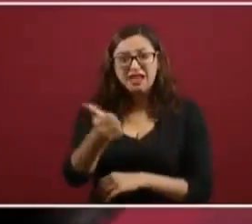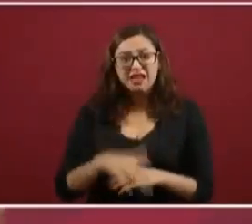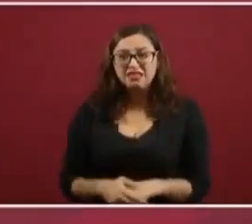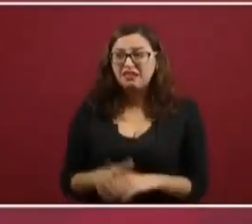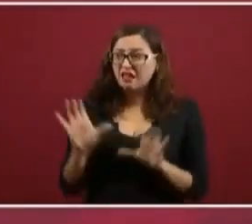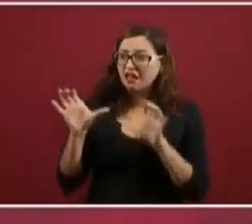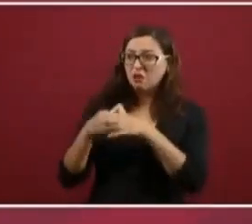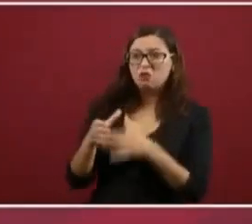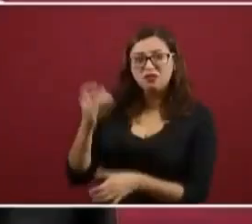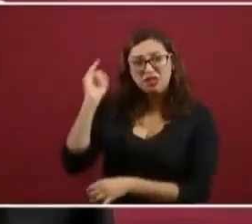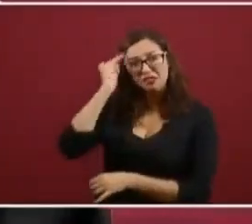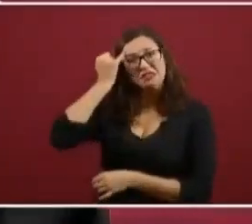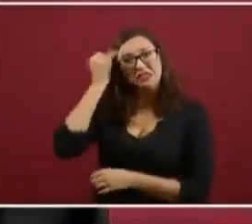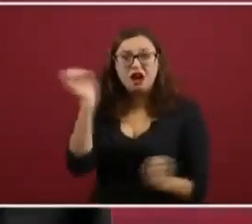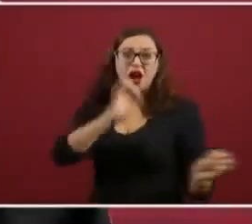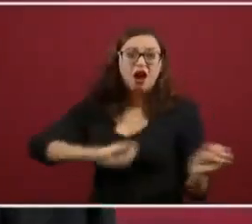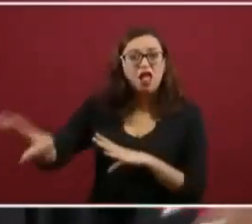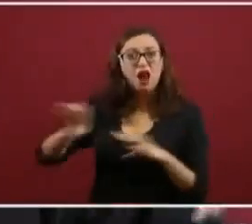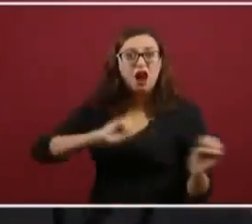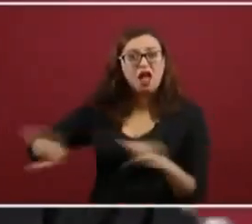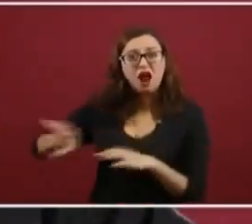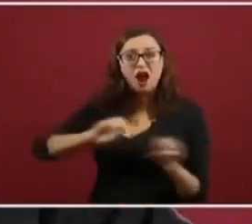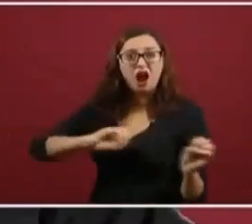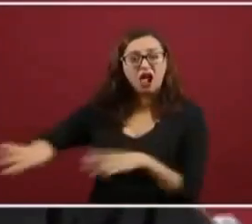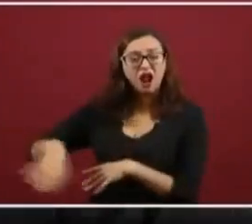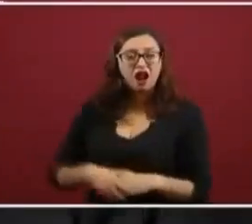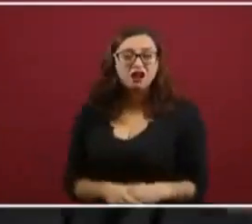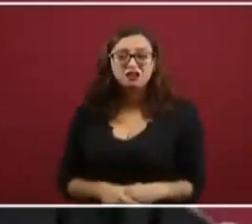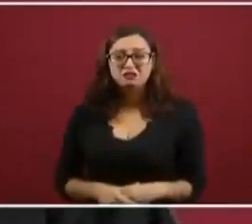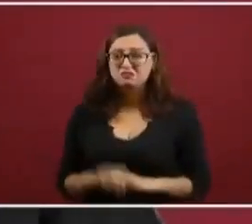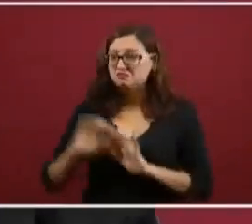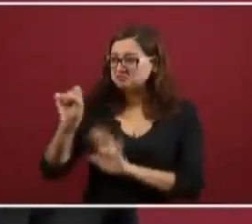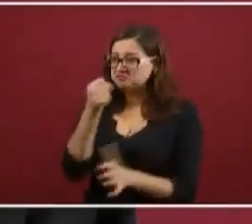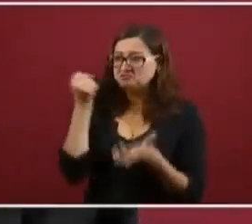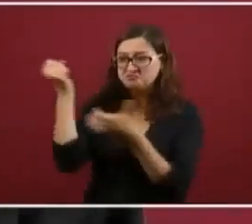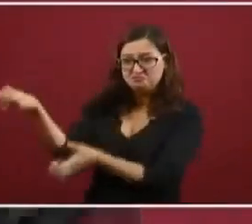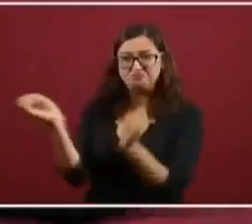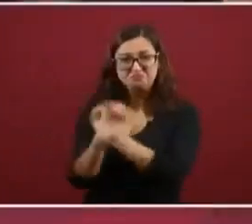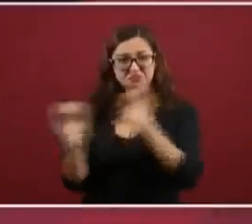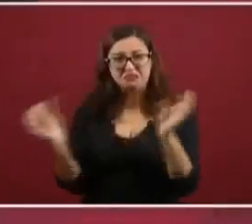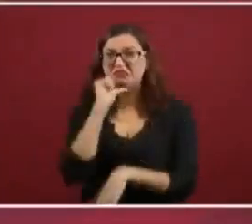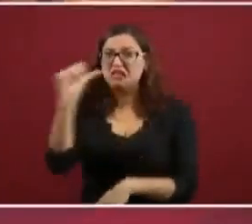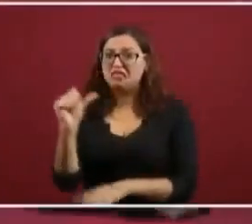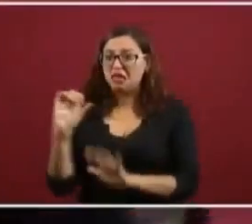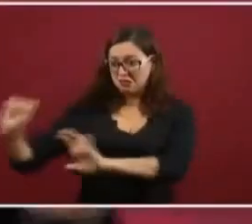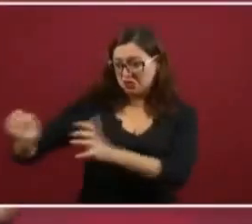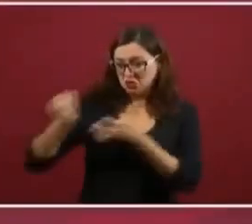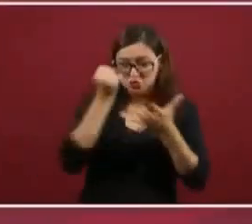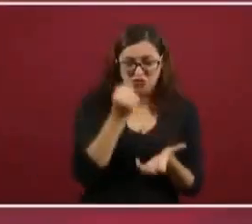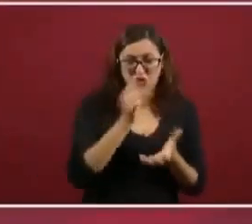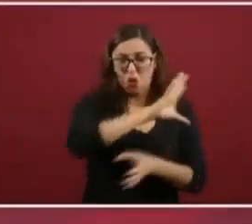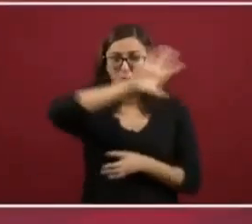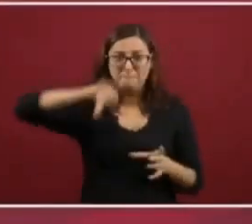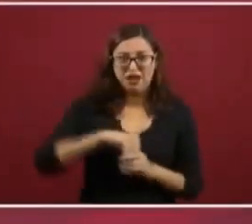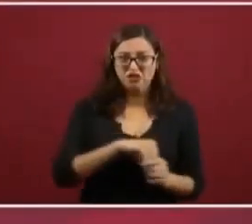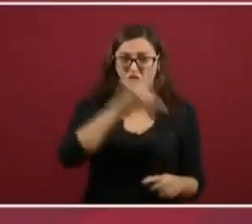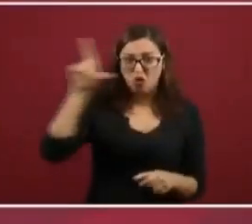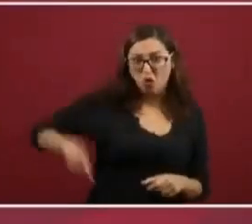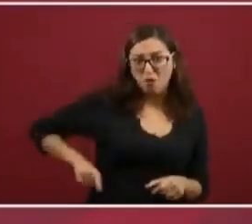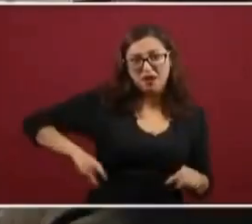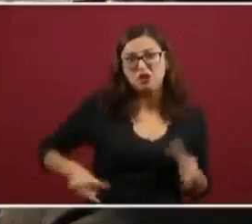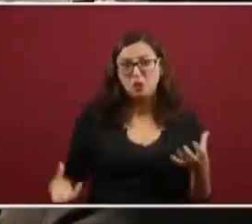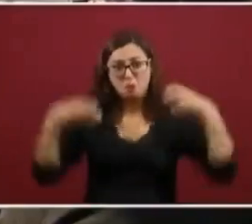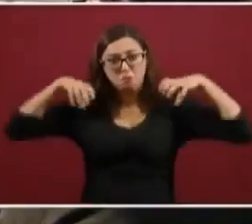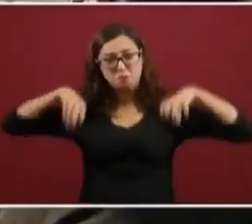comunidades indígenas y no les llega el presupuesto porque todo se queda en el gobierno